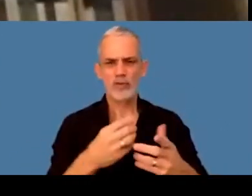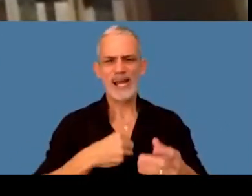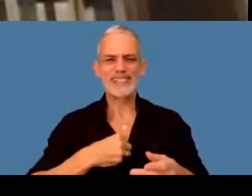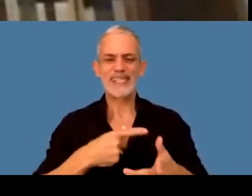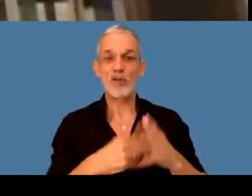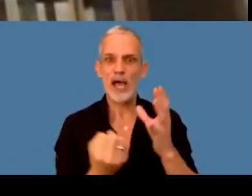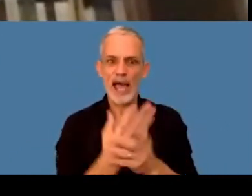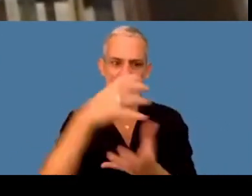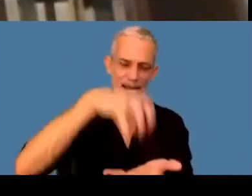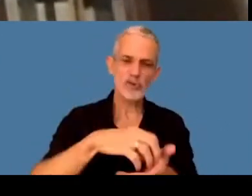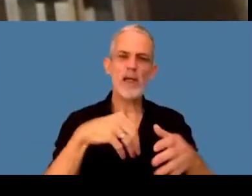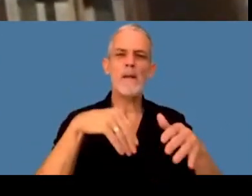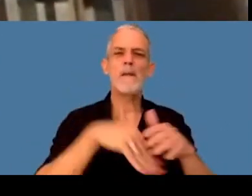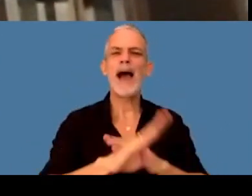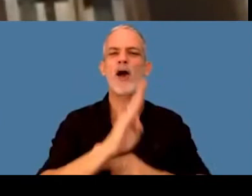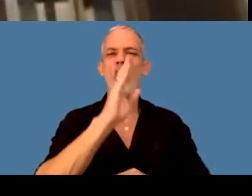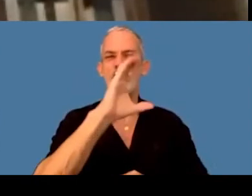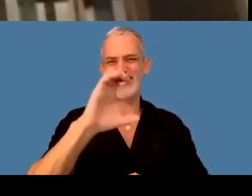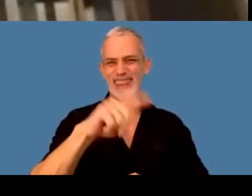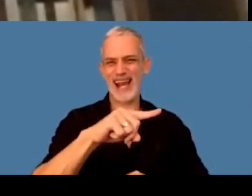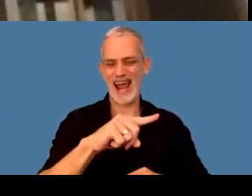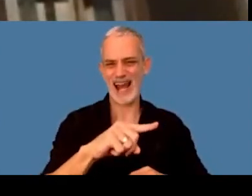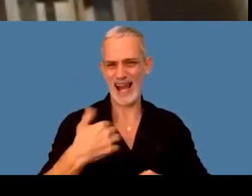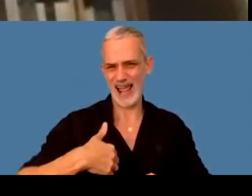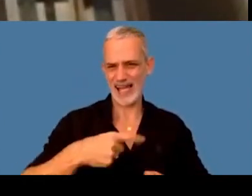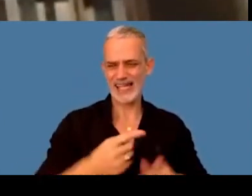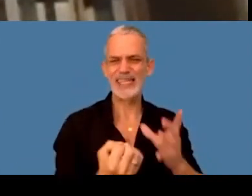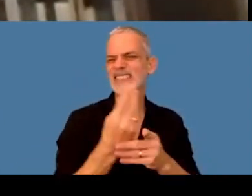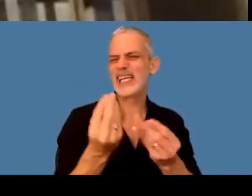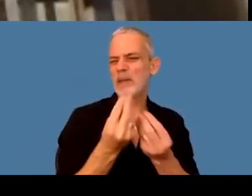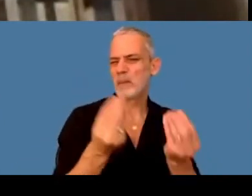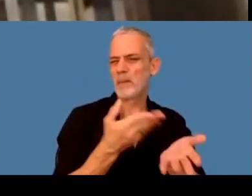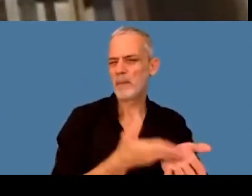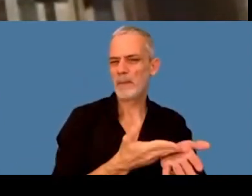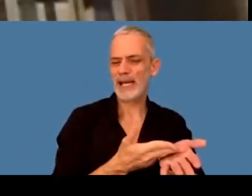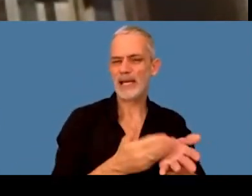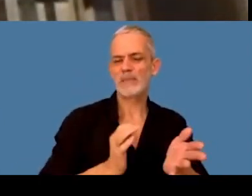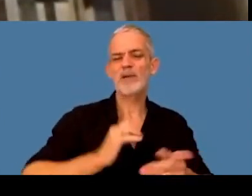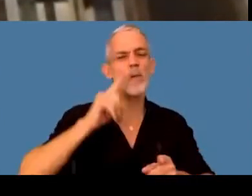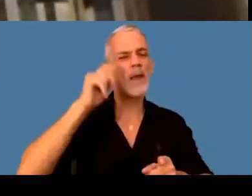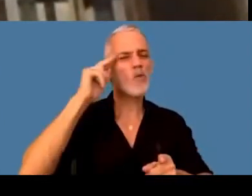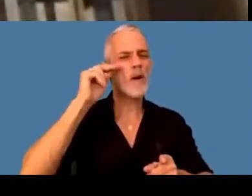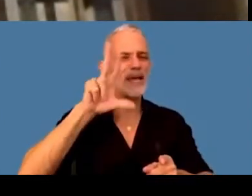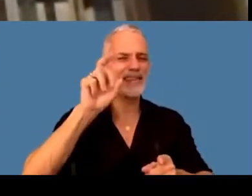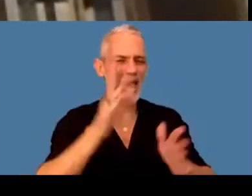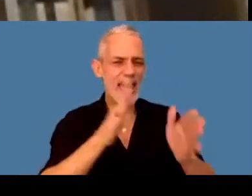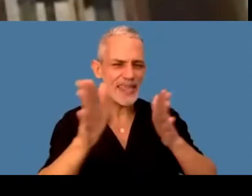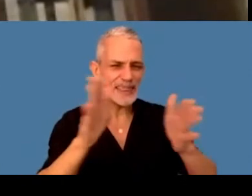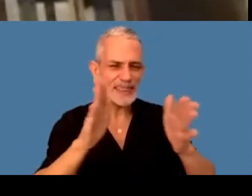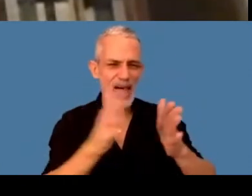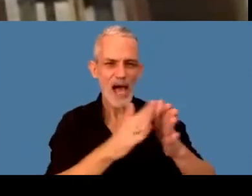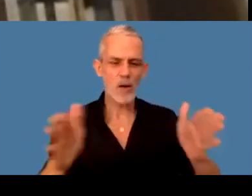del Banco Central en la Argentina, que se crea en la década del 30 con